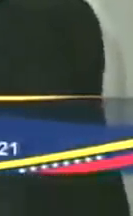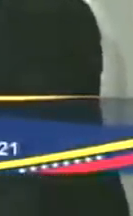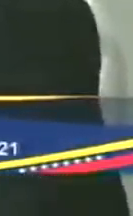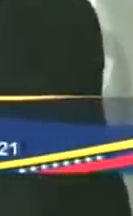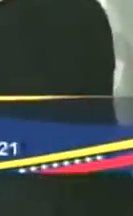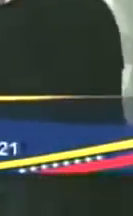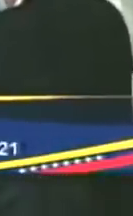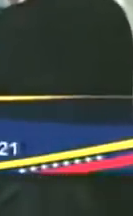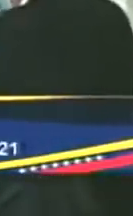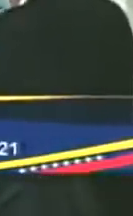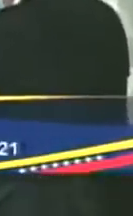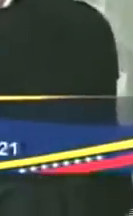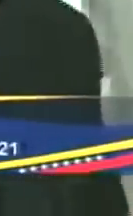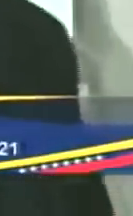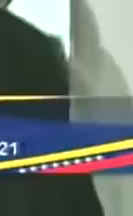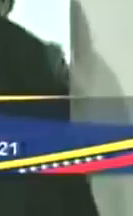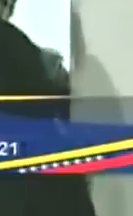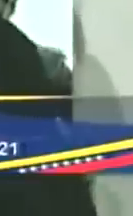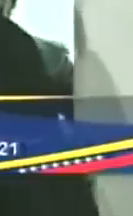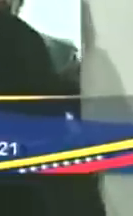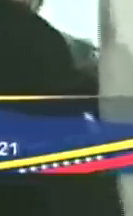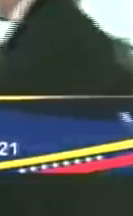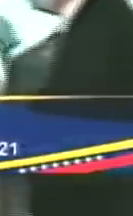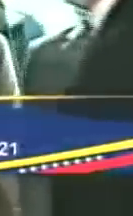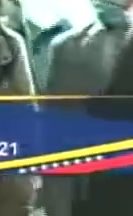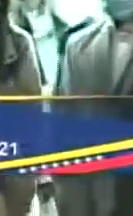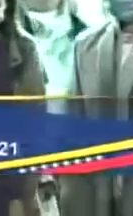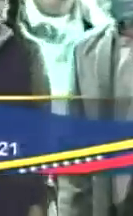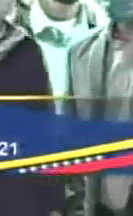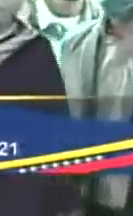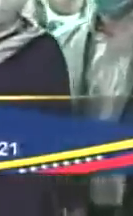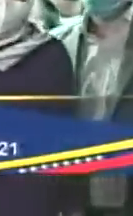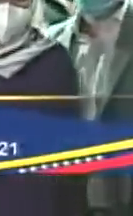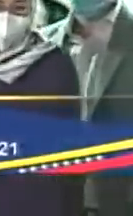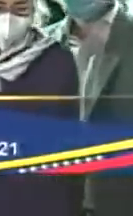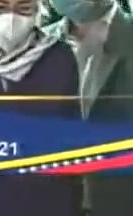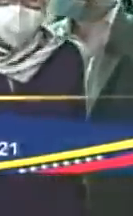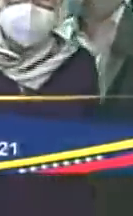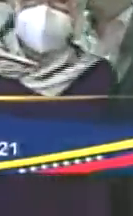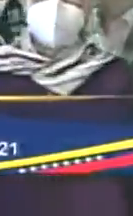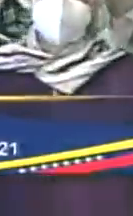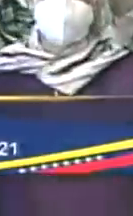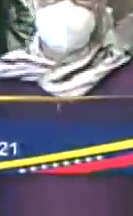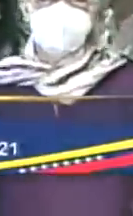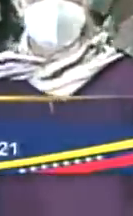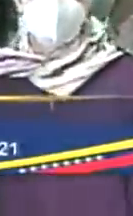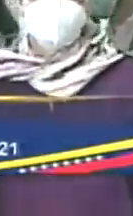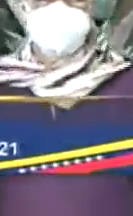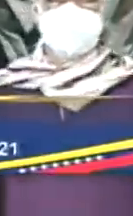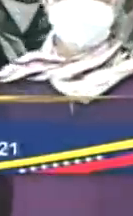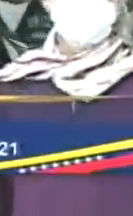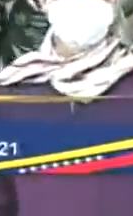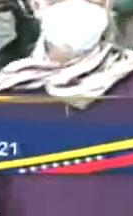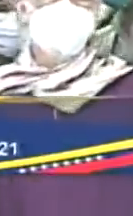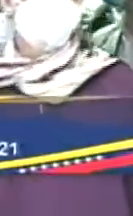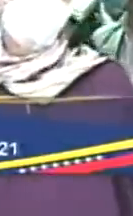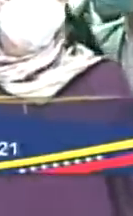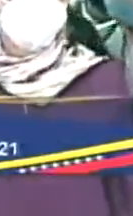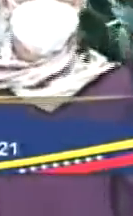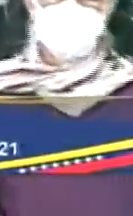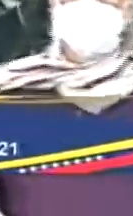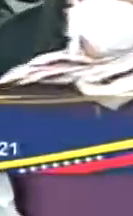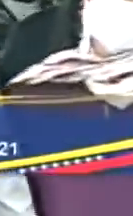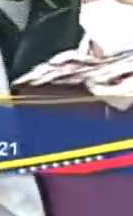Complejo Cultural Teatro Teresa Carreño al ciudadano Nicolás Maduro Moros,